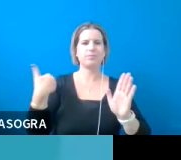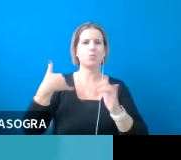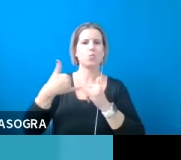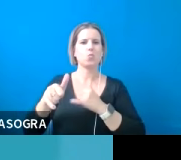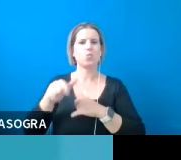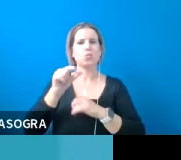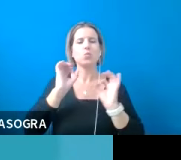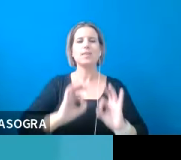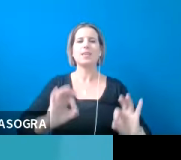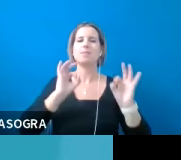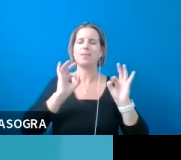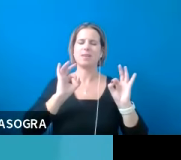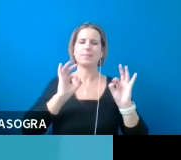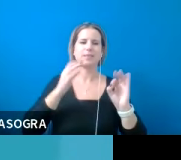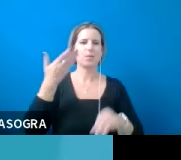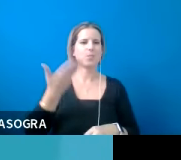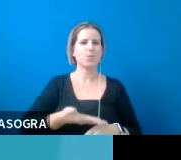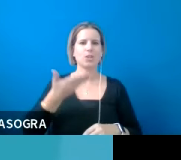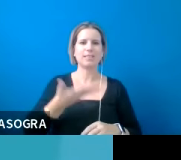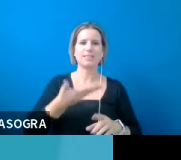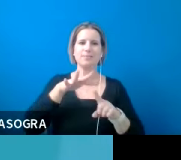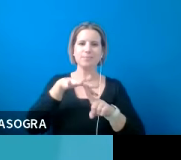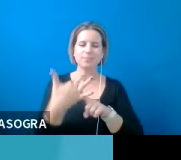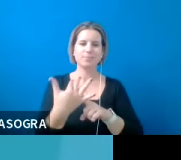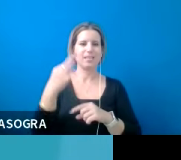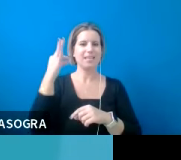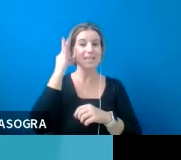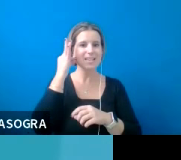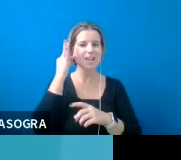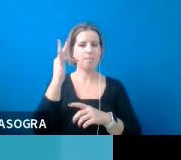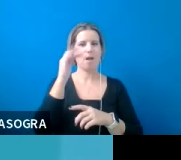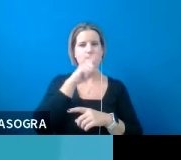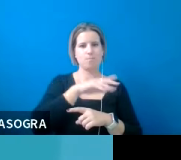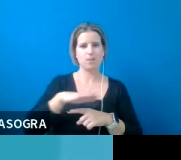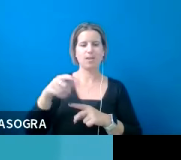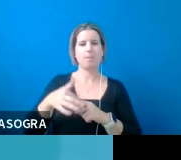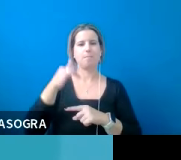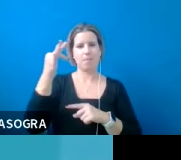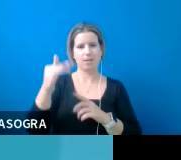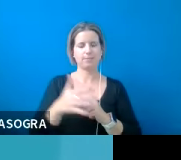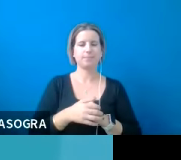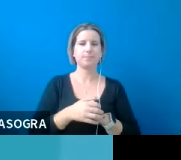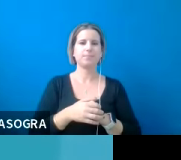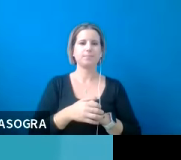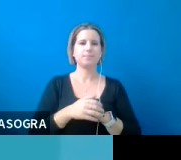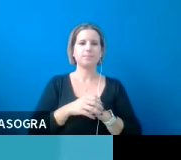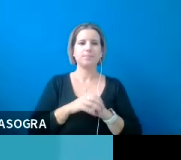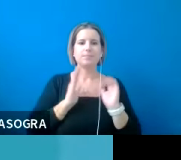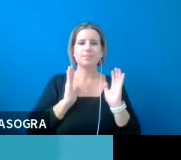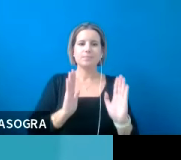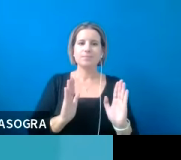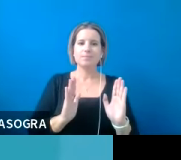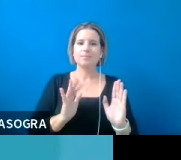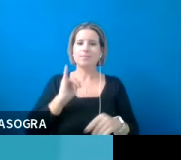especialmente significativo en el caso de las niñas y de las mujeres sin embargo existe